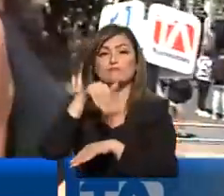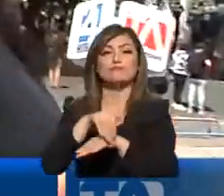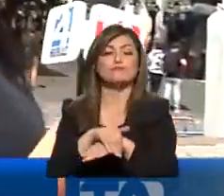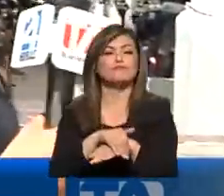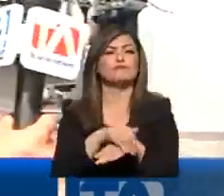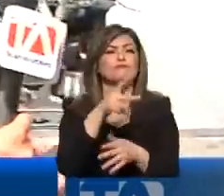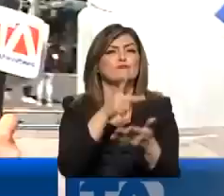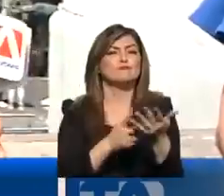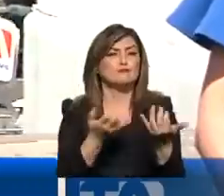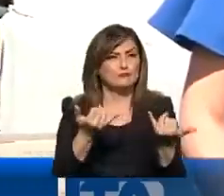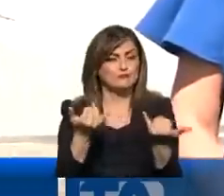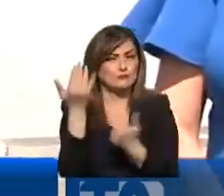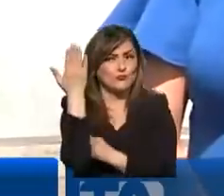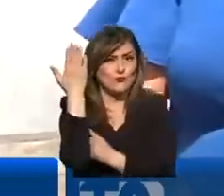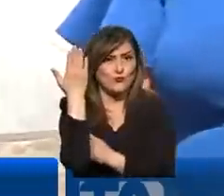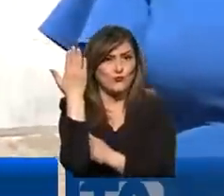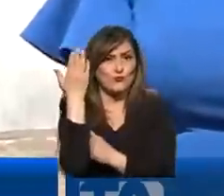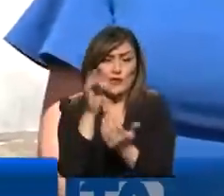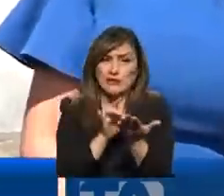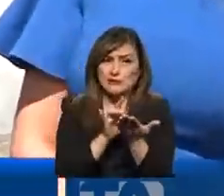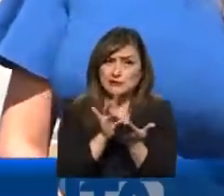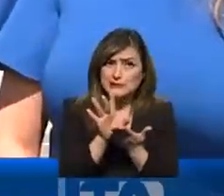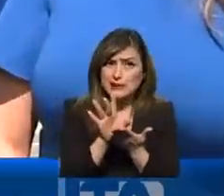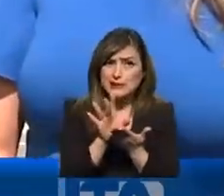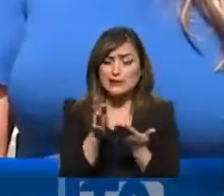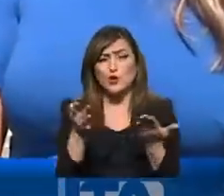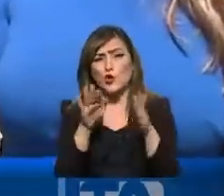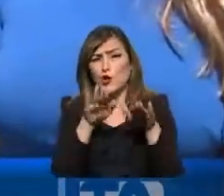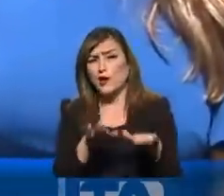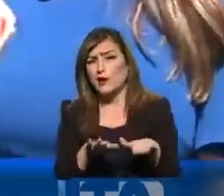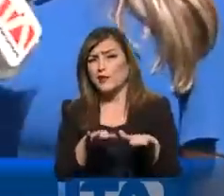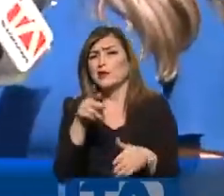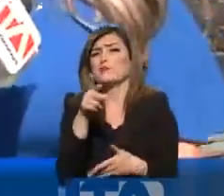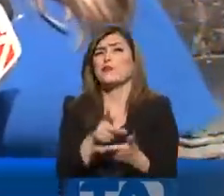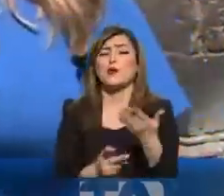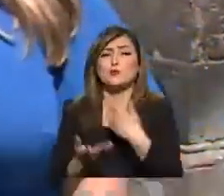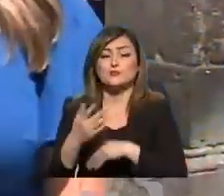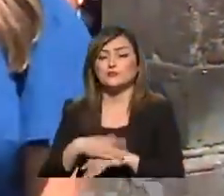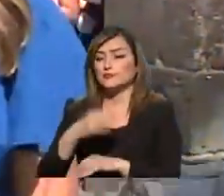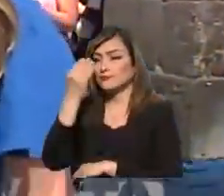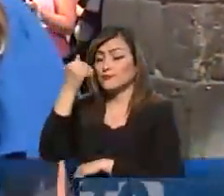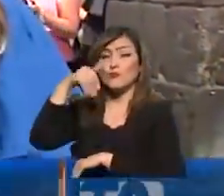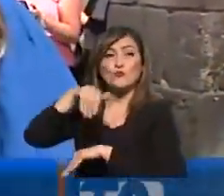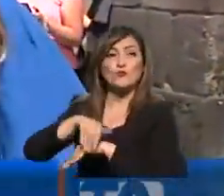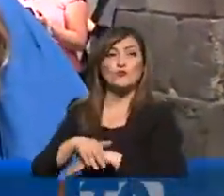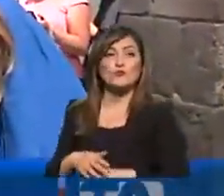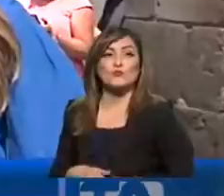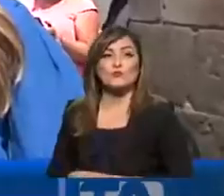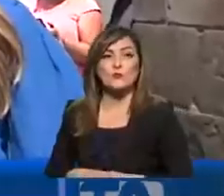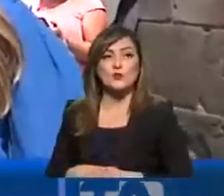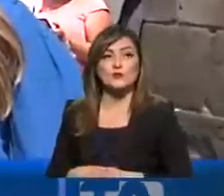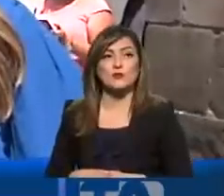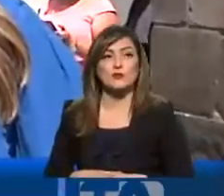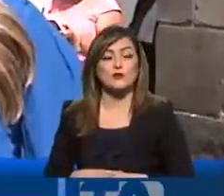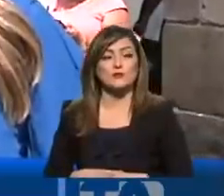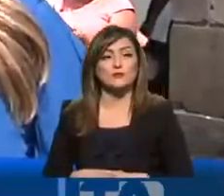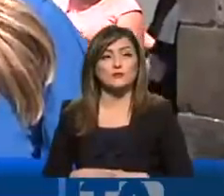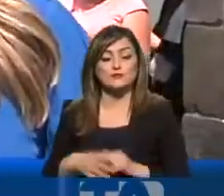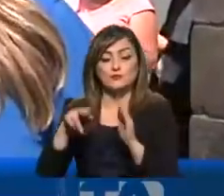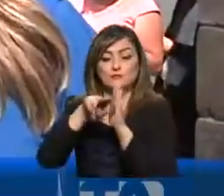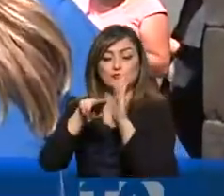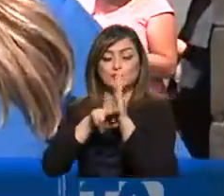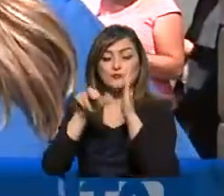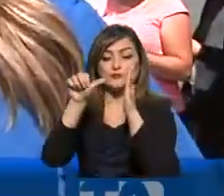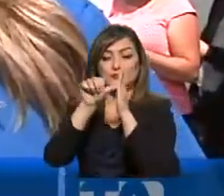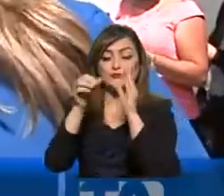pasará ahora? ¿El alcalde debe salir de su cargo? ¿No saldrá? ¿Qué ocurre? Bueno, muy buenas tardes, amigos. Para eso tendremos que referirnos a la norma. El